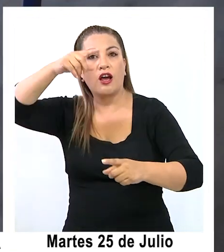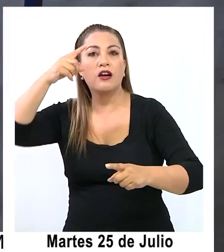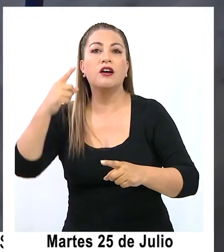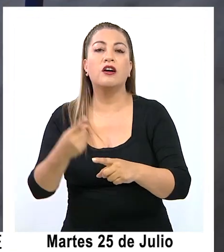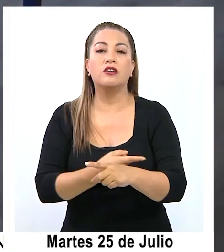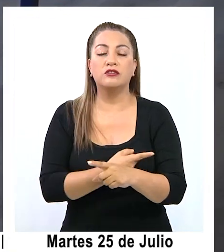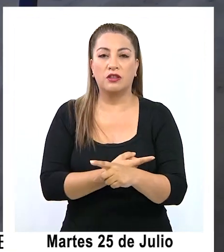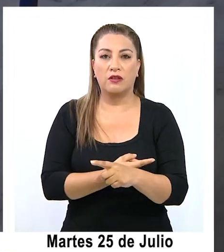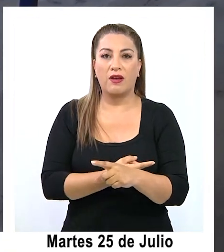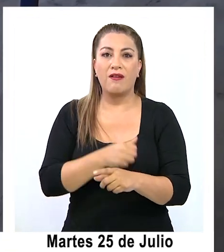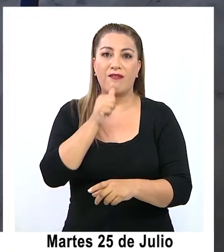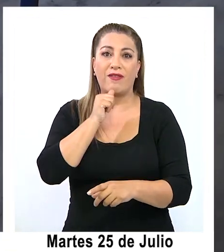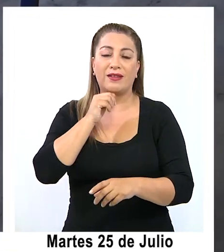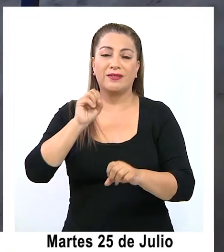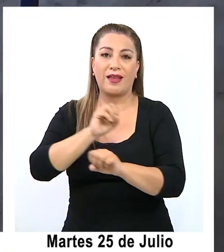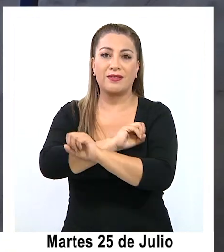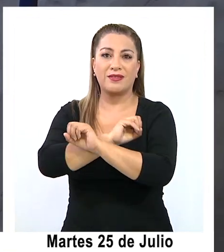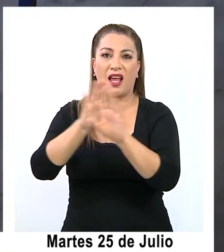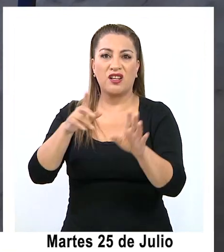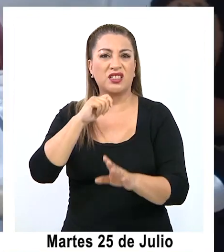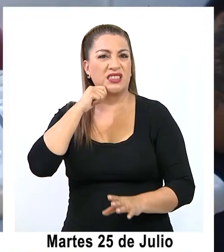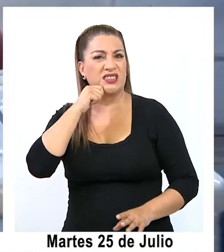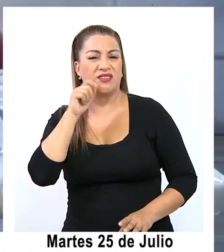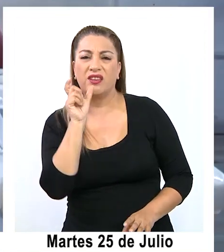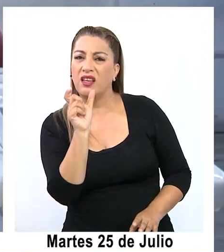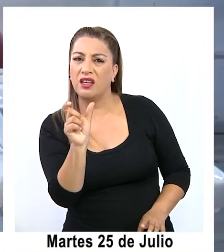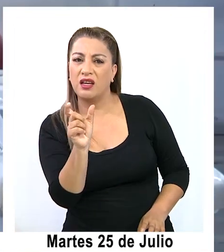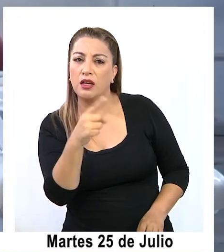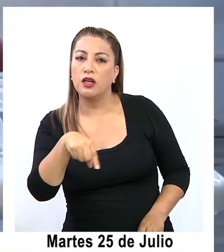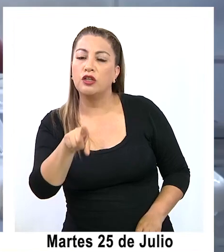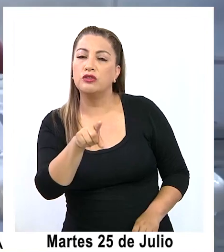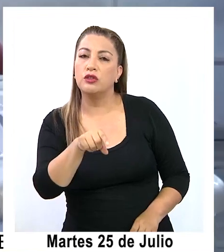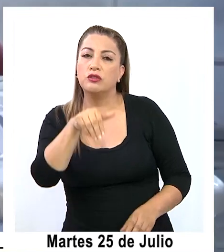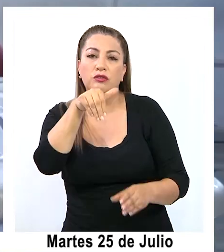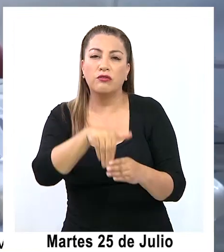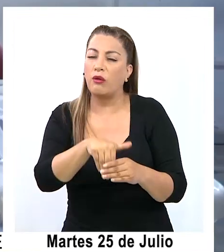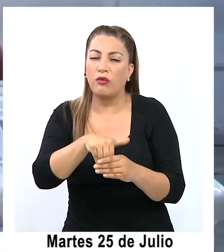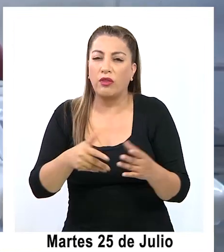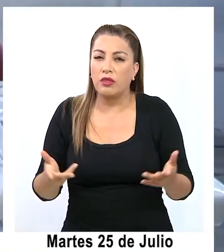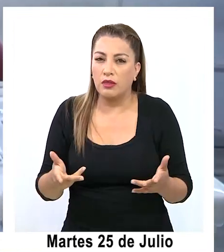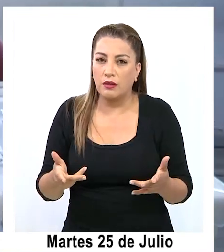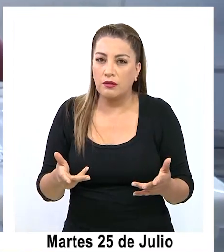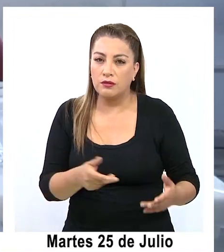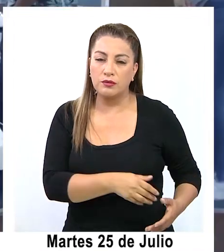sin tener claro qué es lo que se está votando.